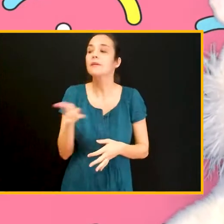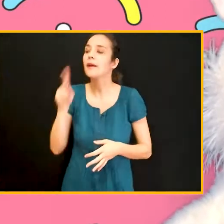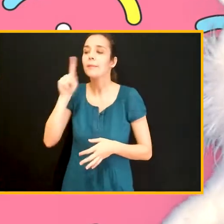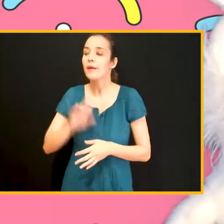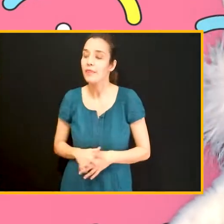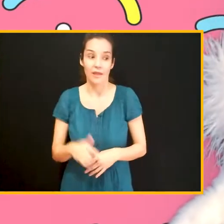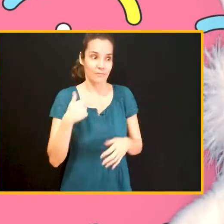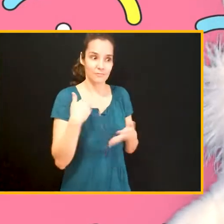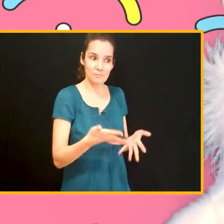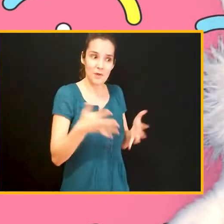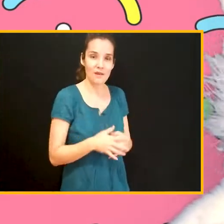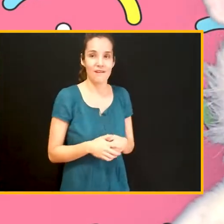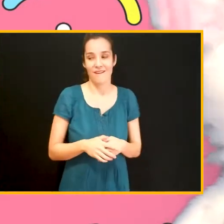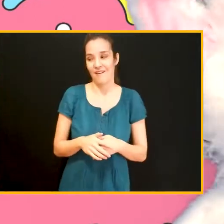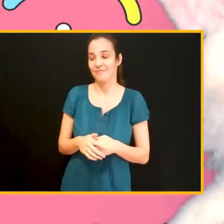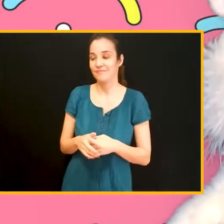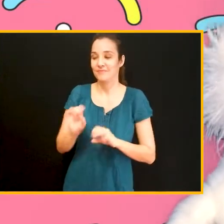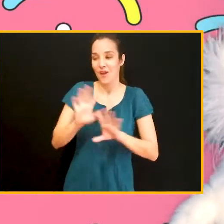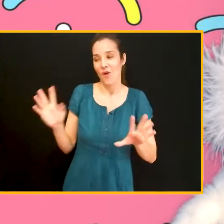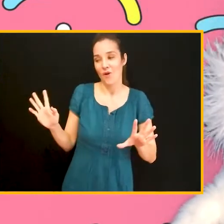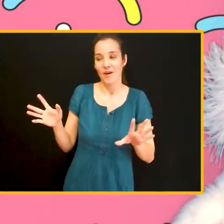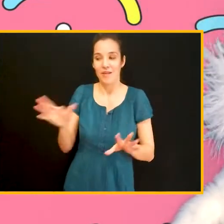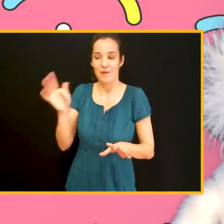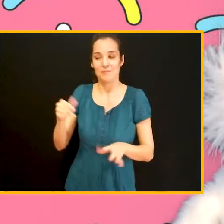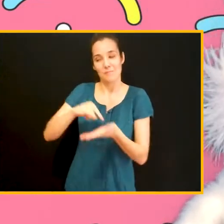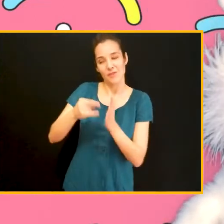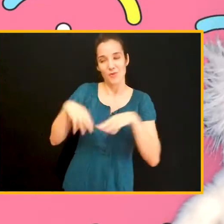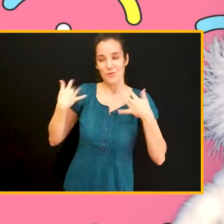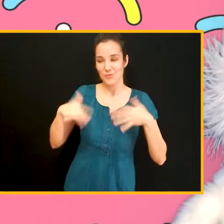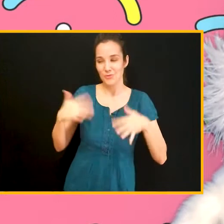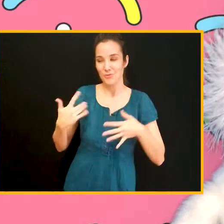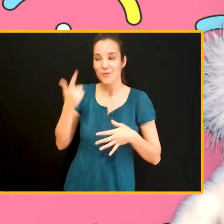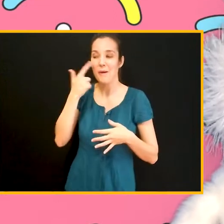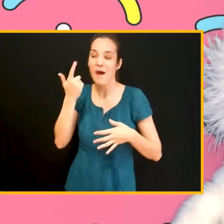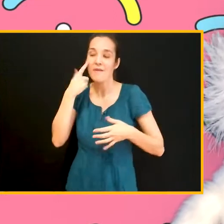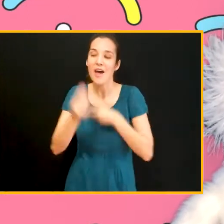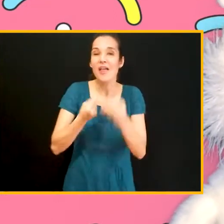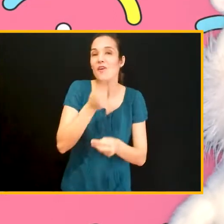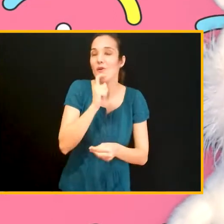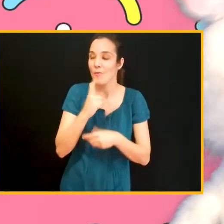es que, claro, el método, yo entiendo que son estas cosas que tú dices, ah, ya, ya, a ver cómo lo ha hecho, y cuando te das cuenta